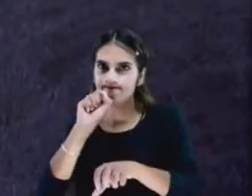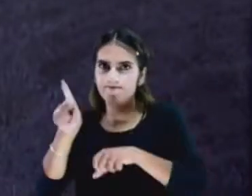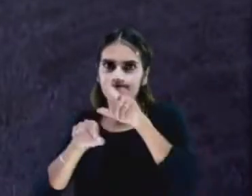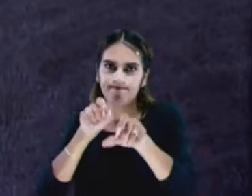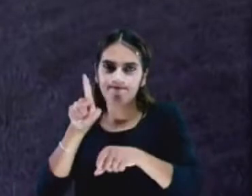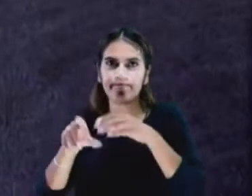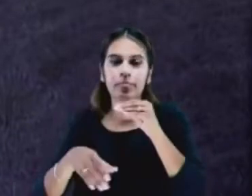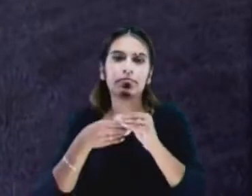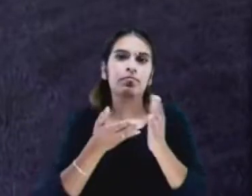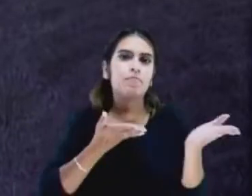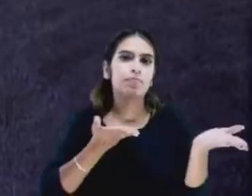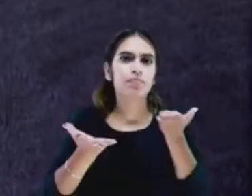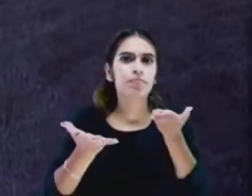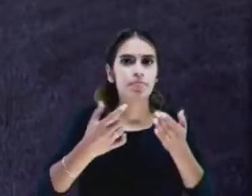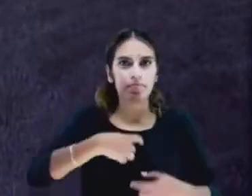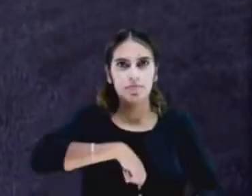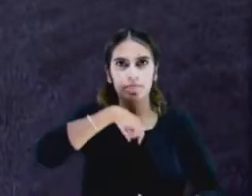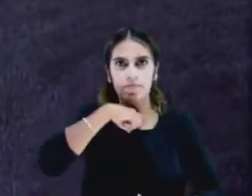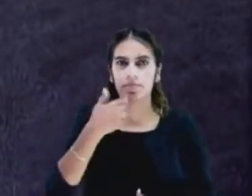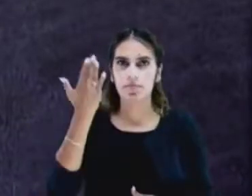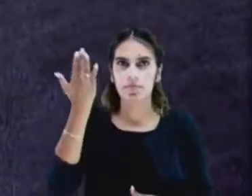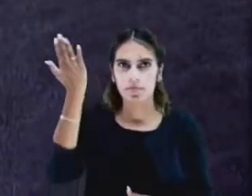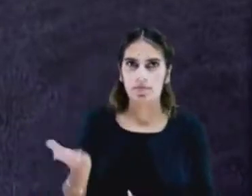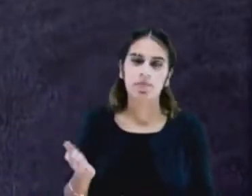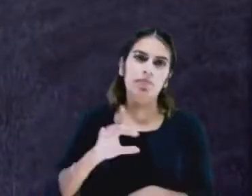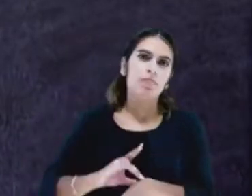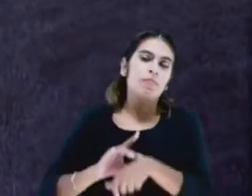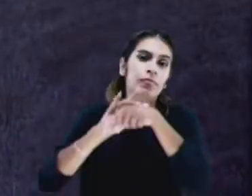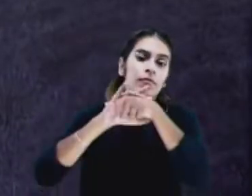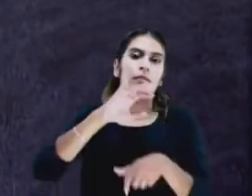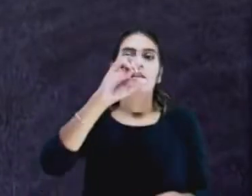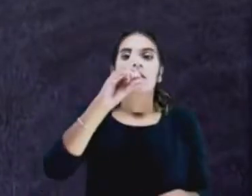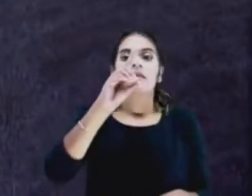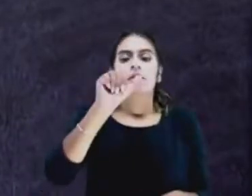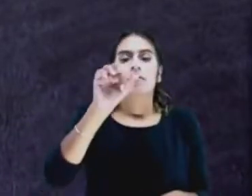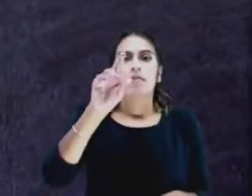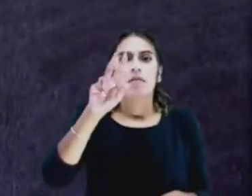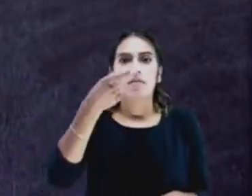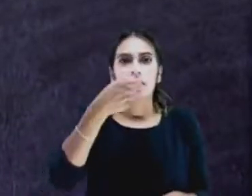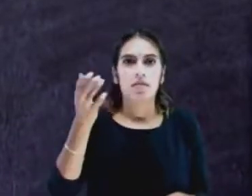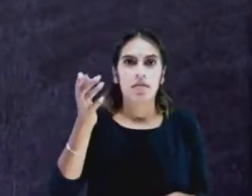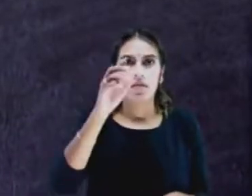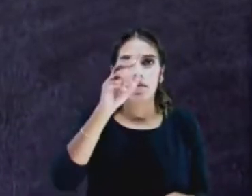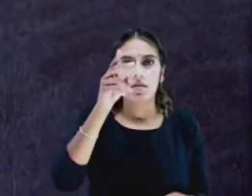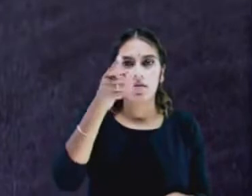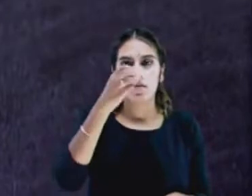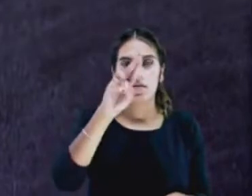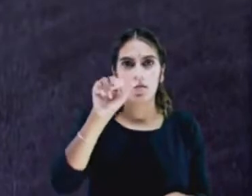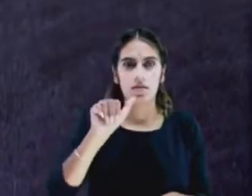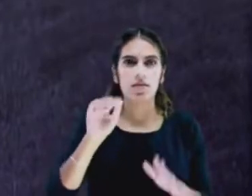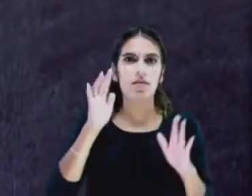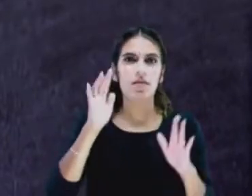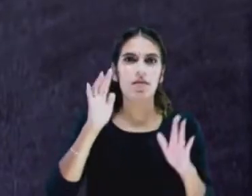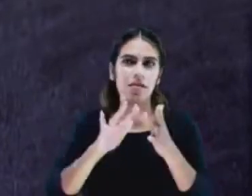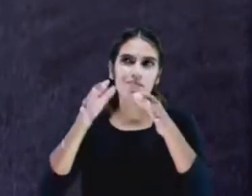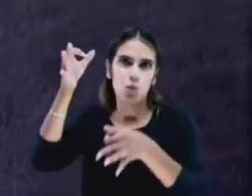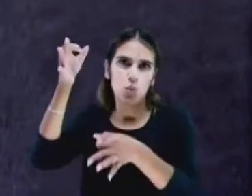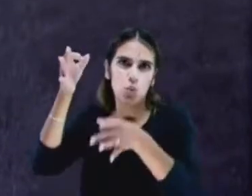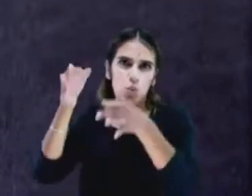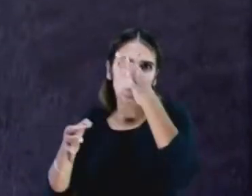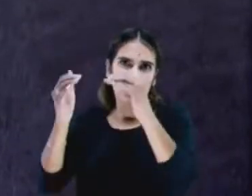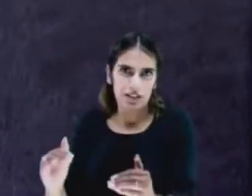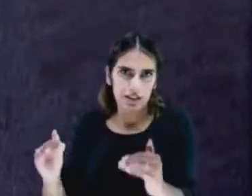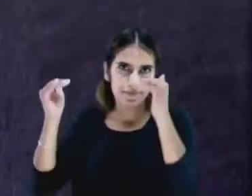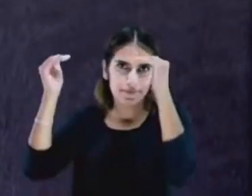a el doctor édgar gonzález lópez magistrado de la sala de consulta y servicio civil y al doctor césar augusto